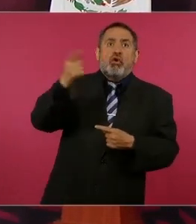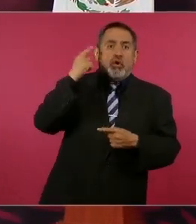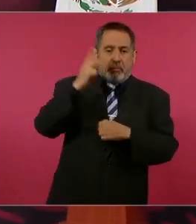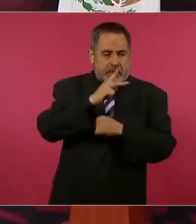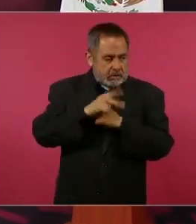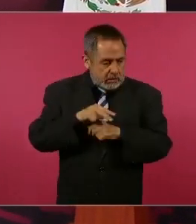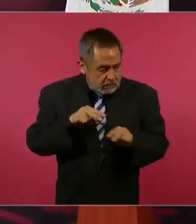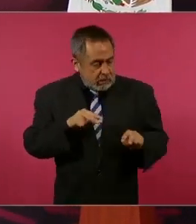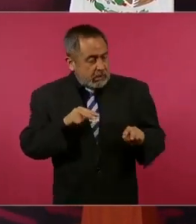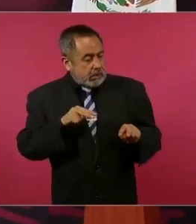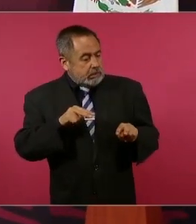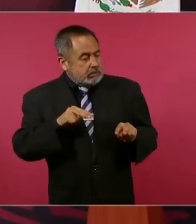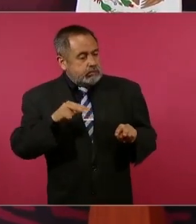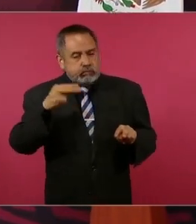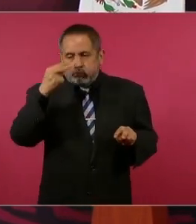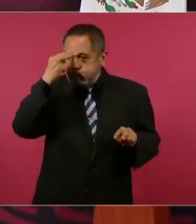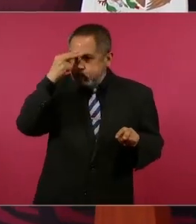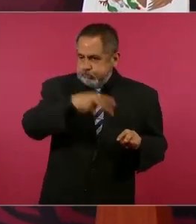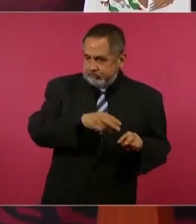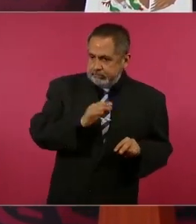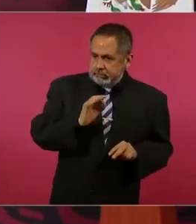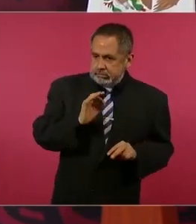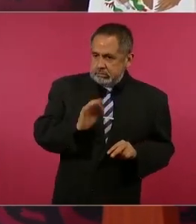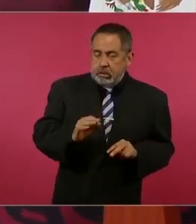a nivel mundial.